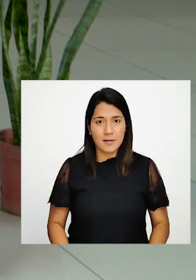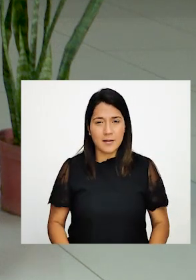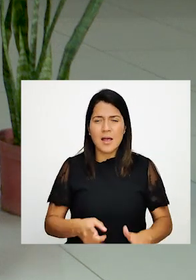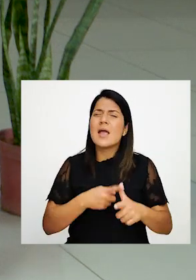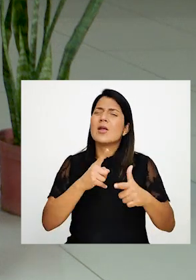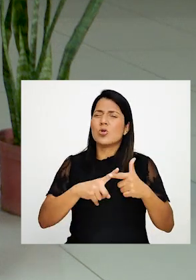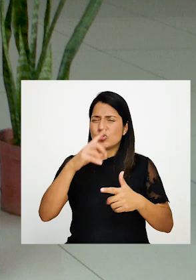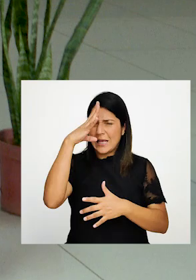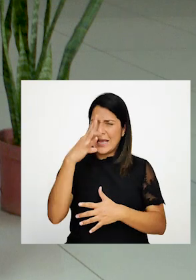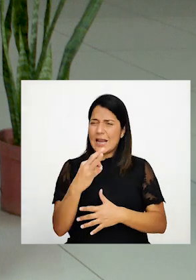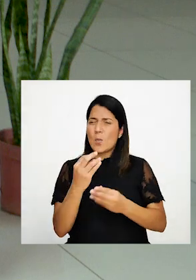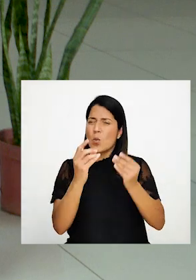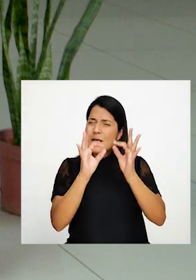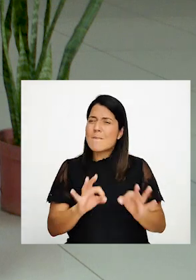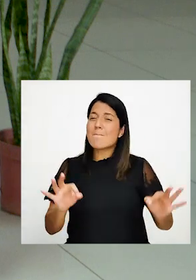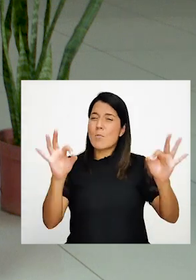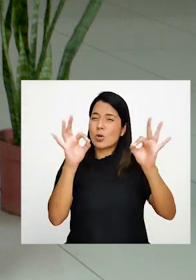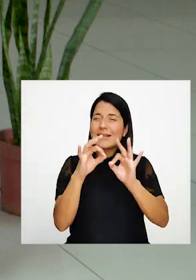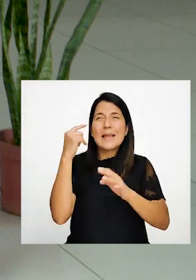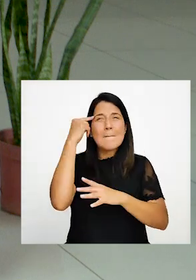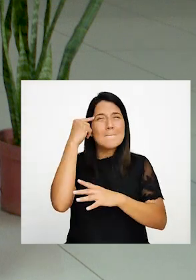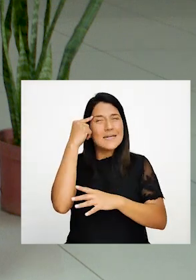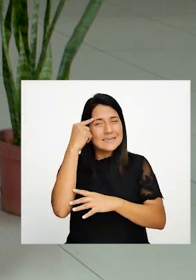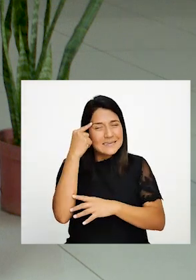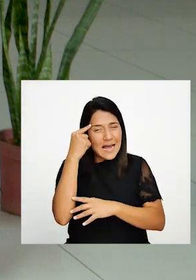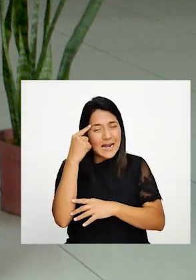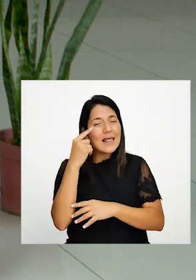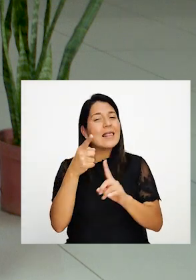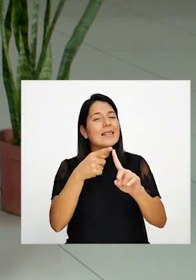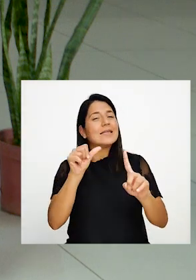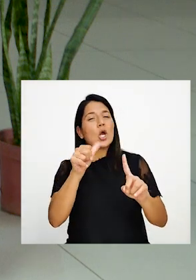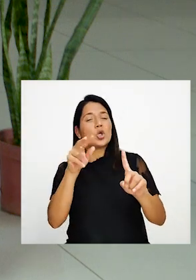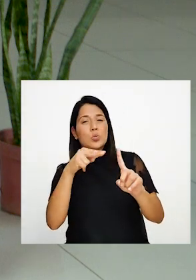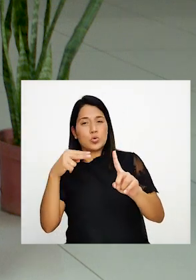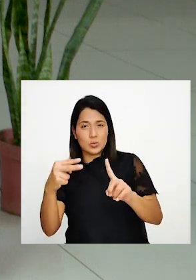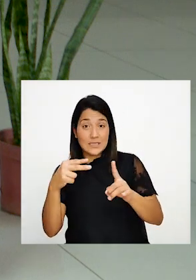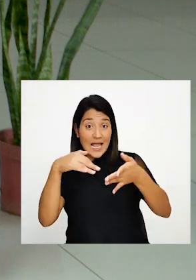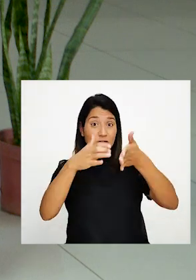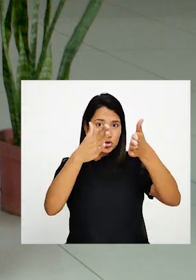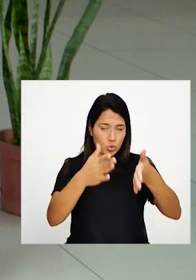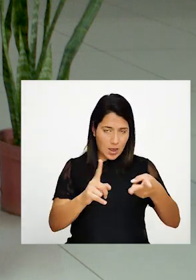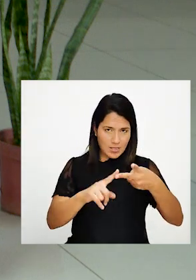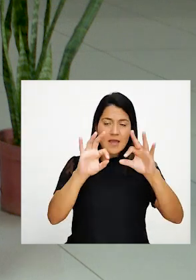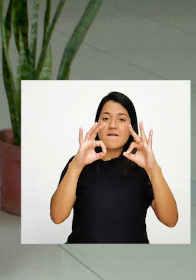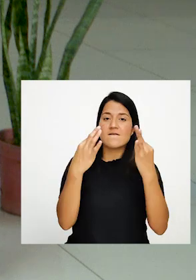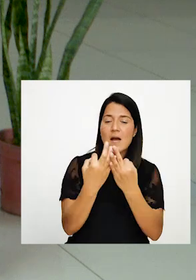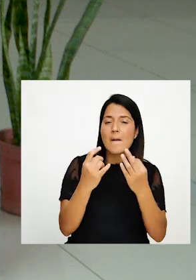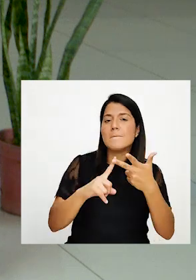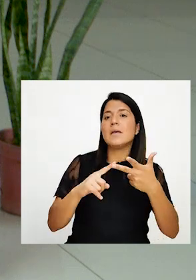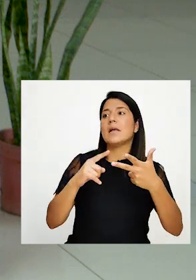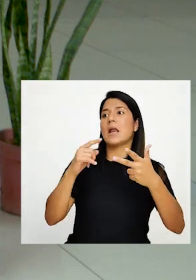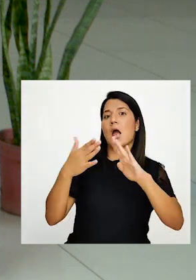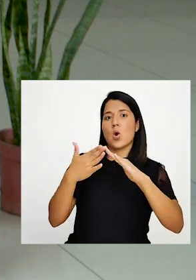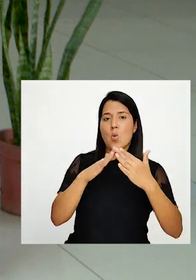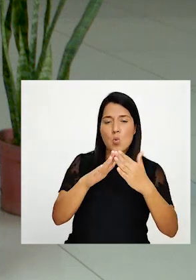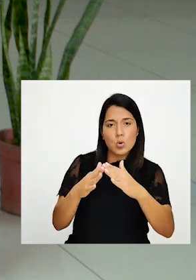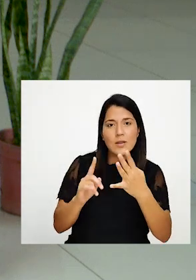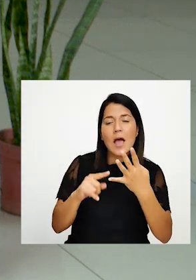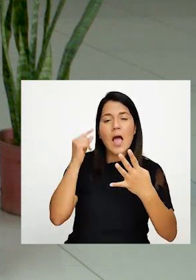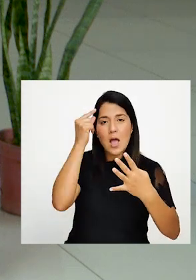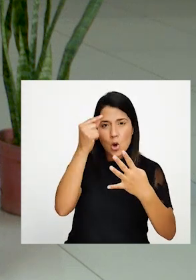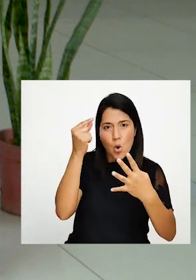que es un replanteamiento de todos. No es solo el estudiante, ni solo la familia, ni solo el papá, ni la comunidad, ni el